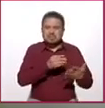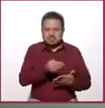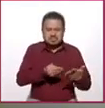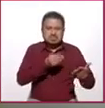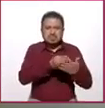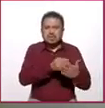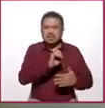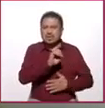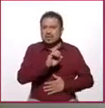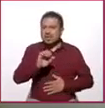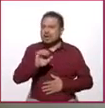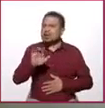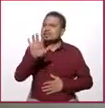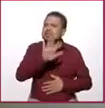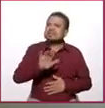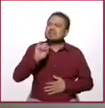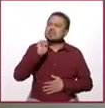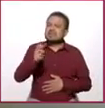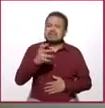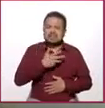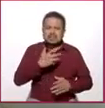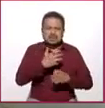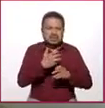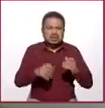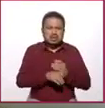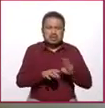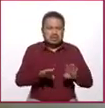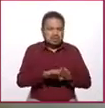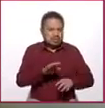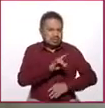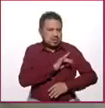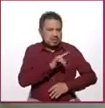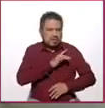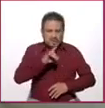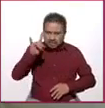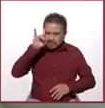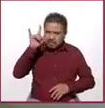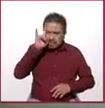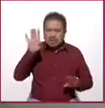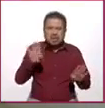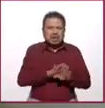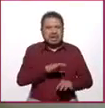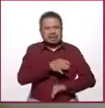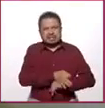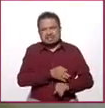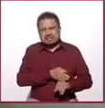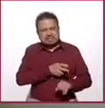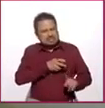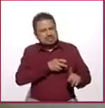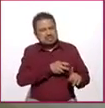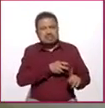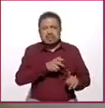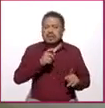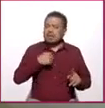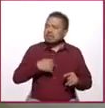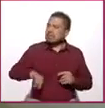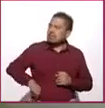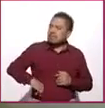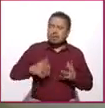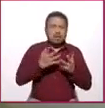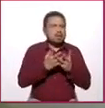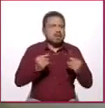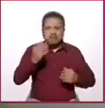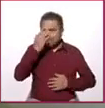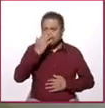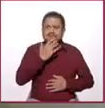en el oeste, pero que tiene elementos tanto de terror como de ciencia ficción. Mi interés acerca de la desaparición del